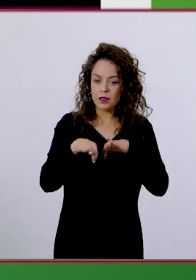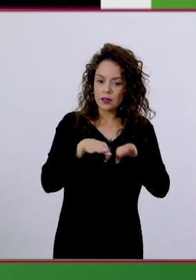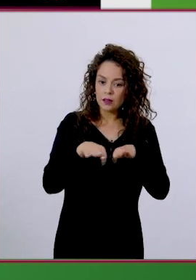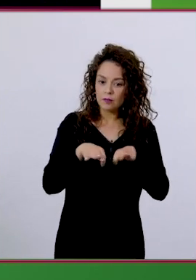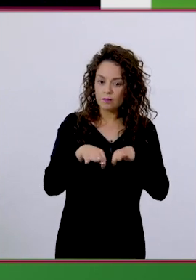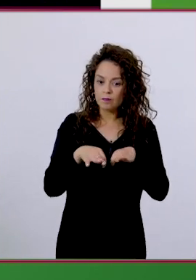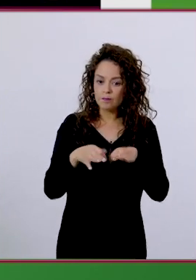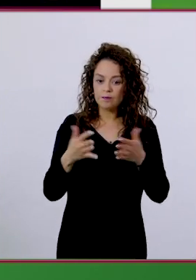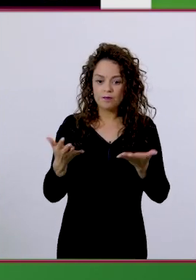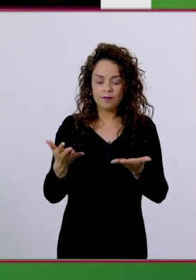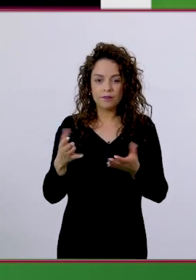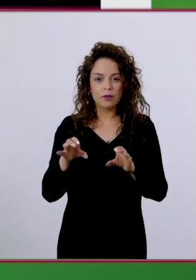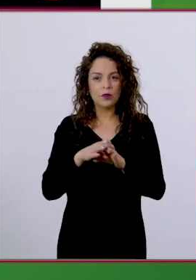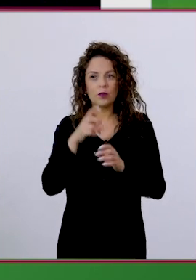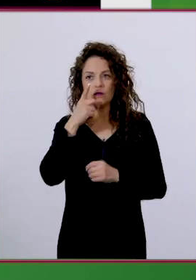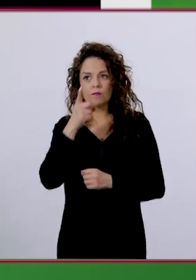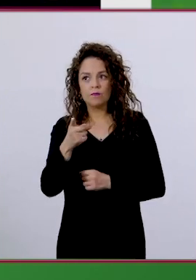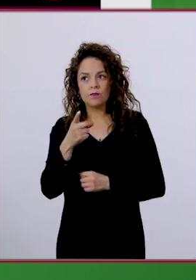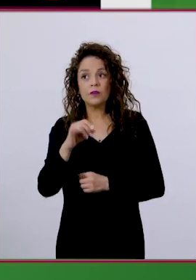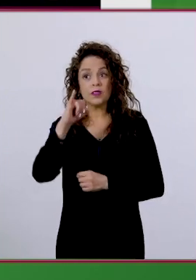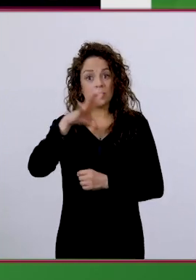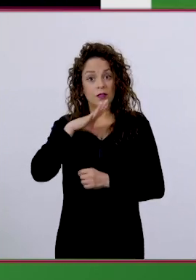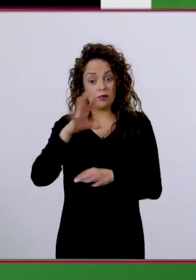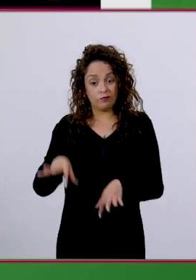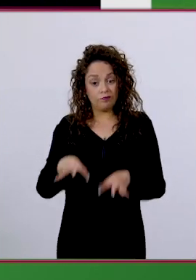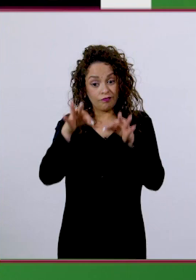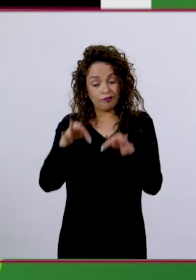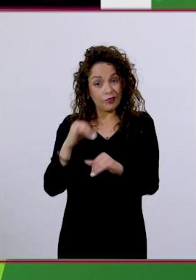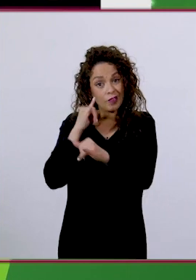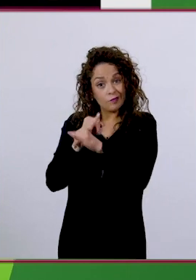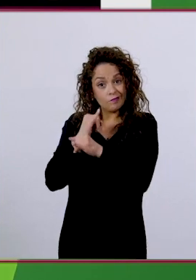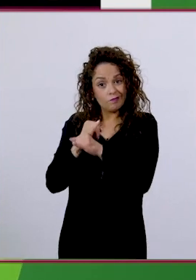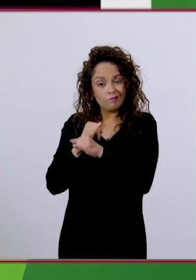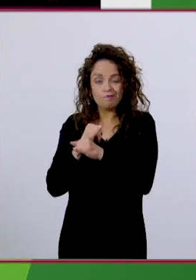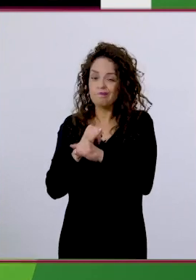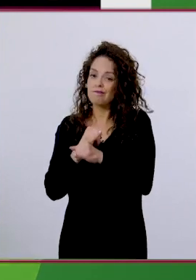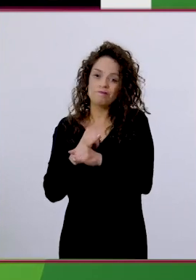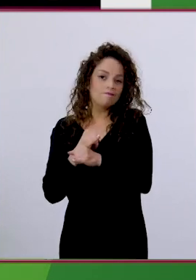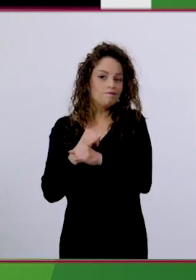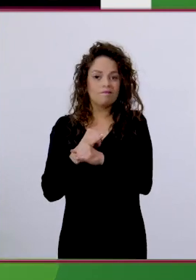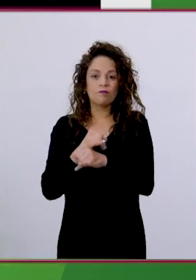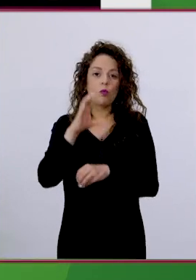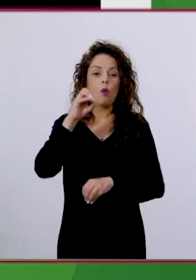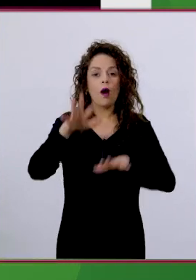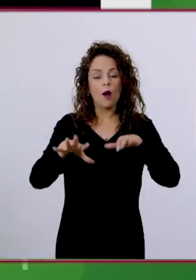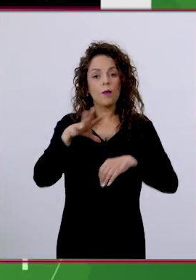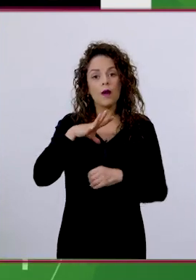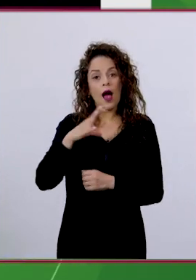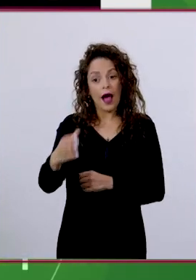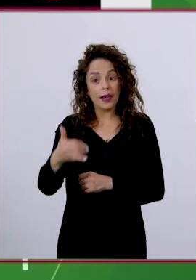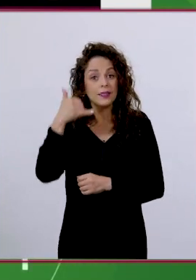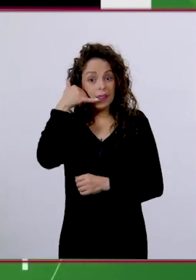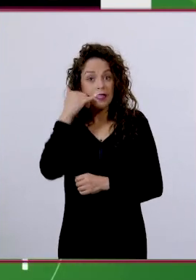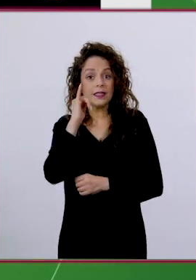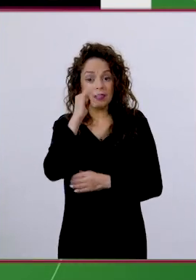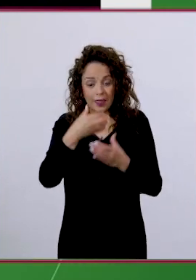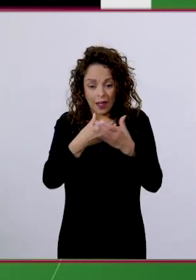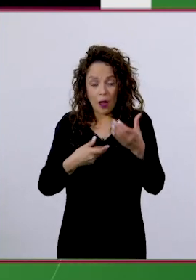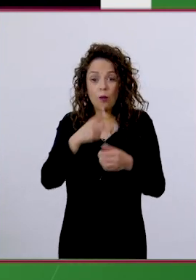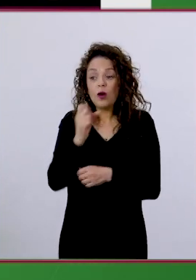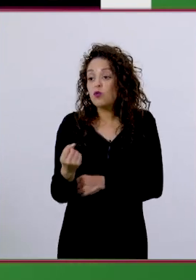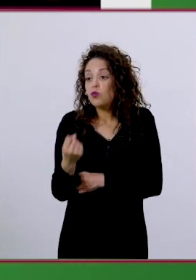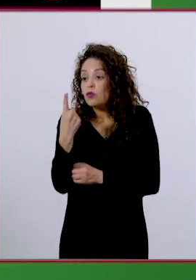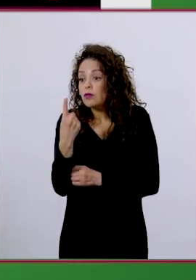que no es que haya la mejor señal de internet, ¿no? O de repente sí hay un celular, pero hay uno, ¿no? De toda una familia tienen